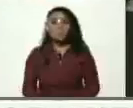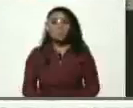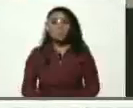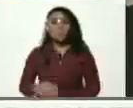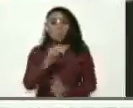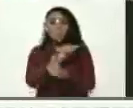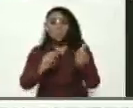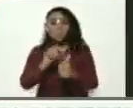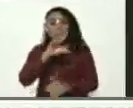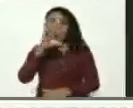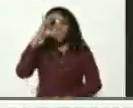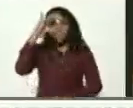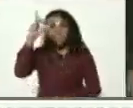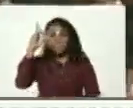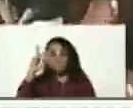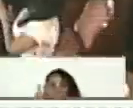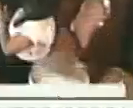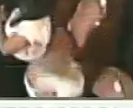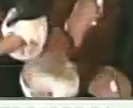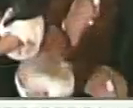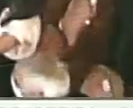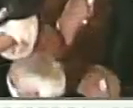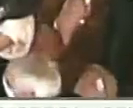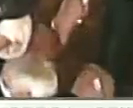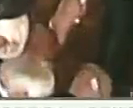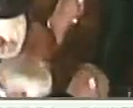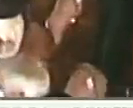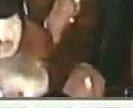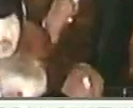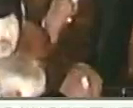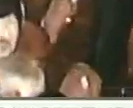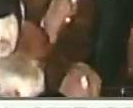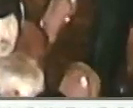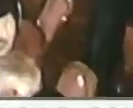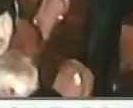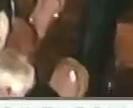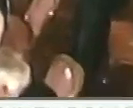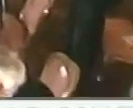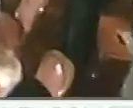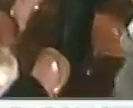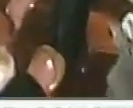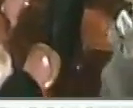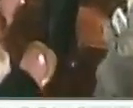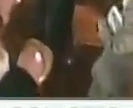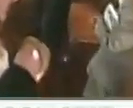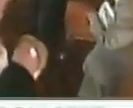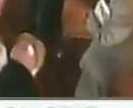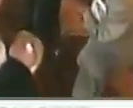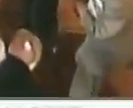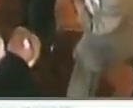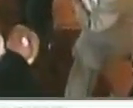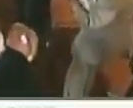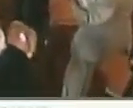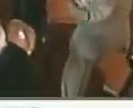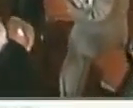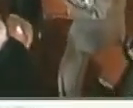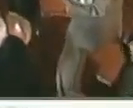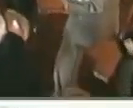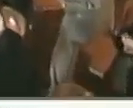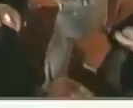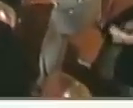Rodríguez Gómez, cuando destaca el día de hoy, cuando los venezolanos celebramos